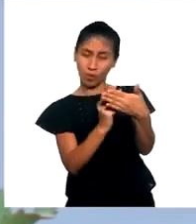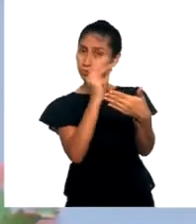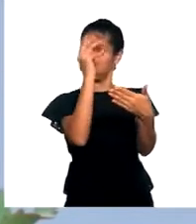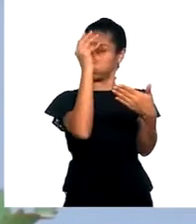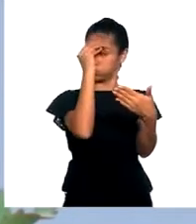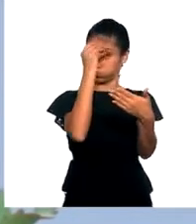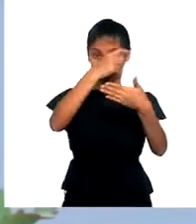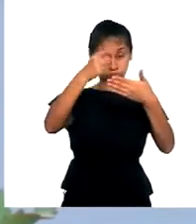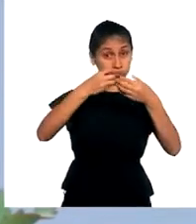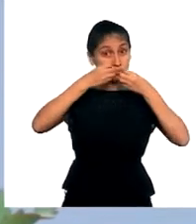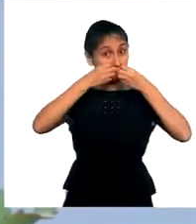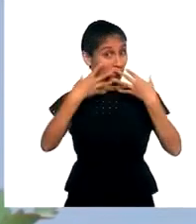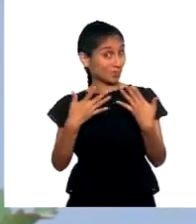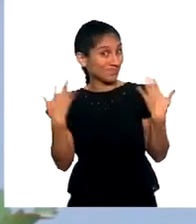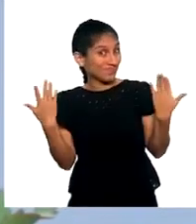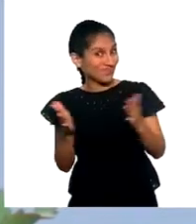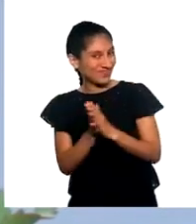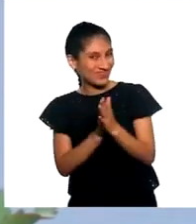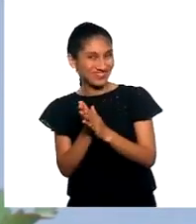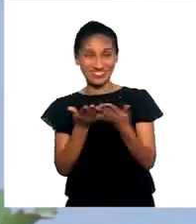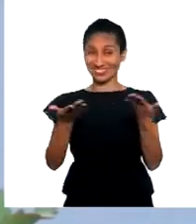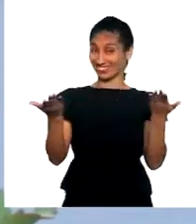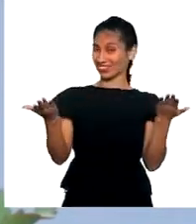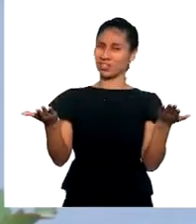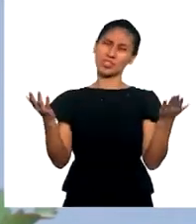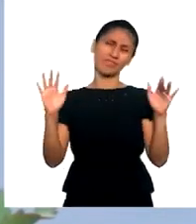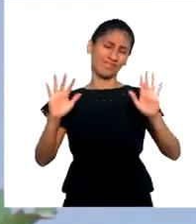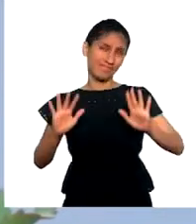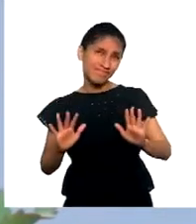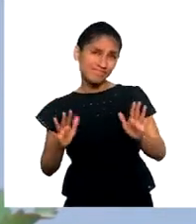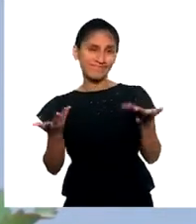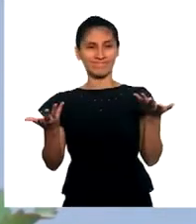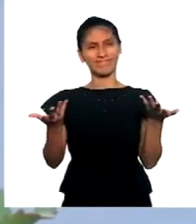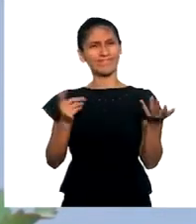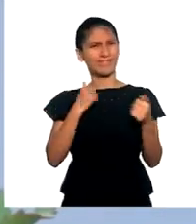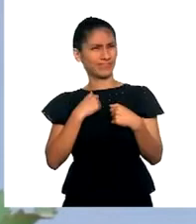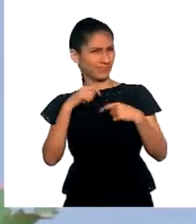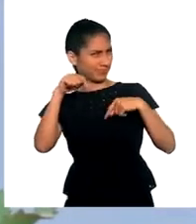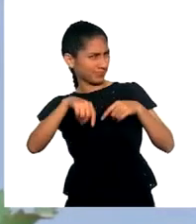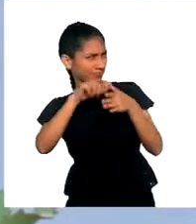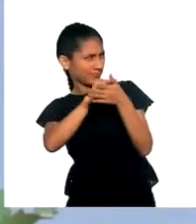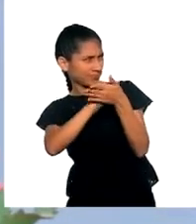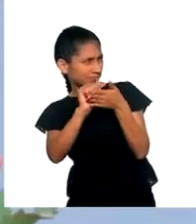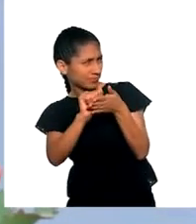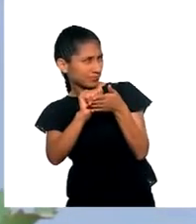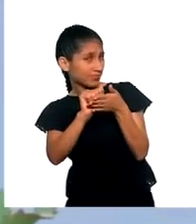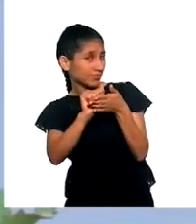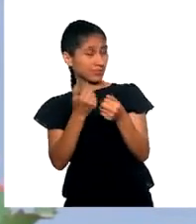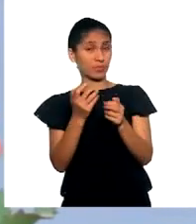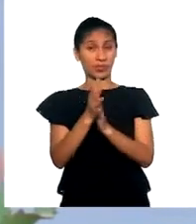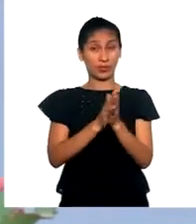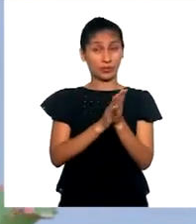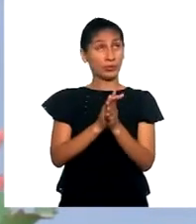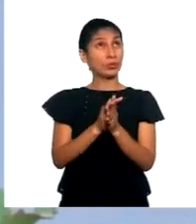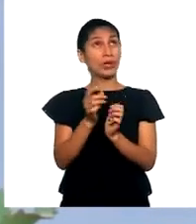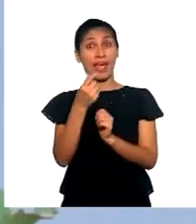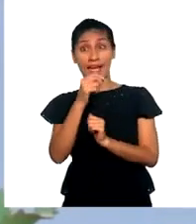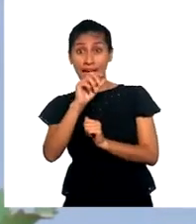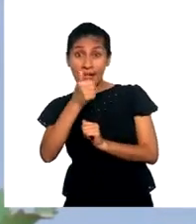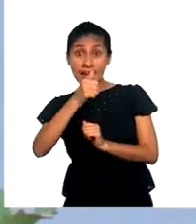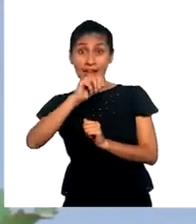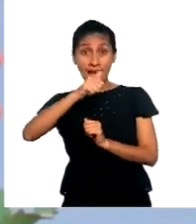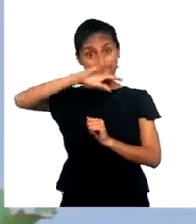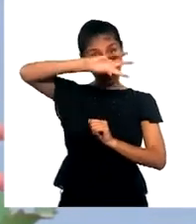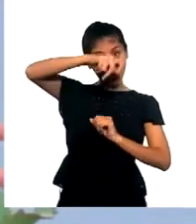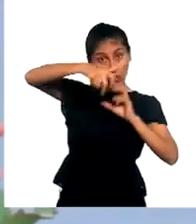de forma ágil y divertida a ver si este mes cuido un poco más la cantidad de agua que uso